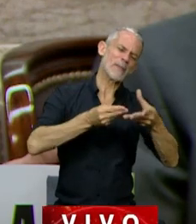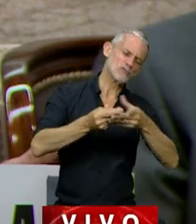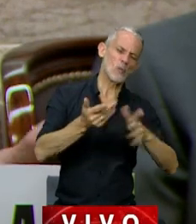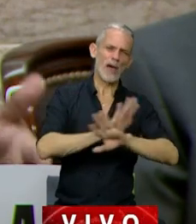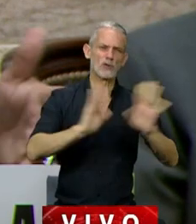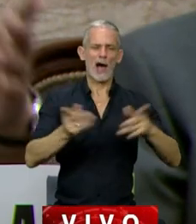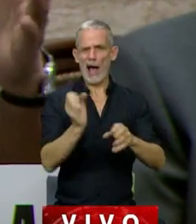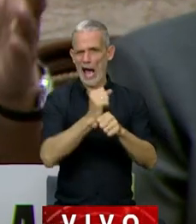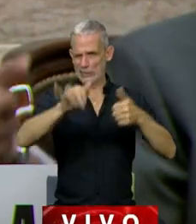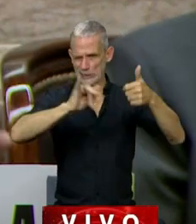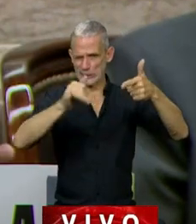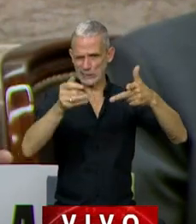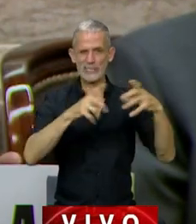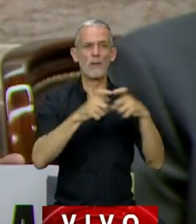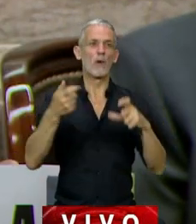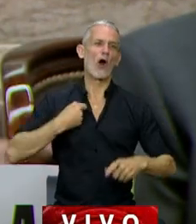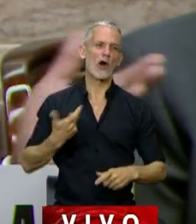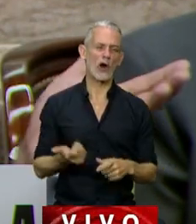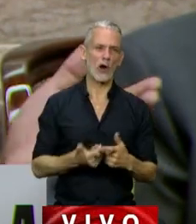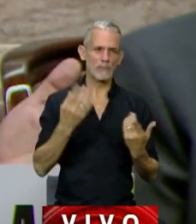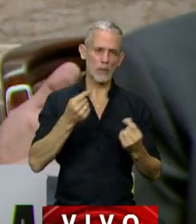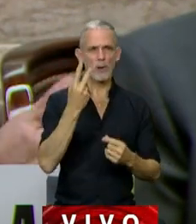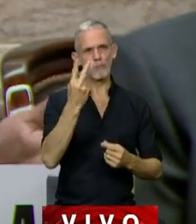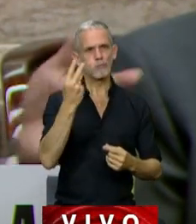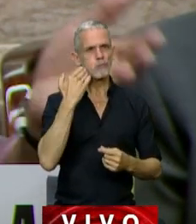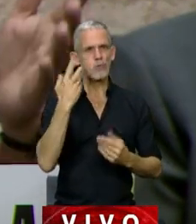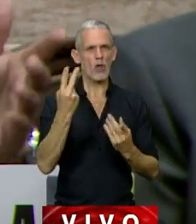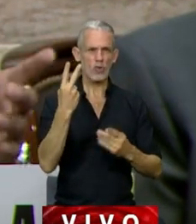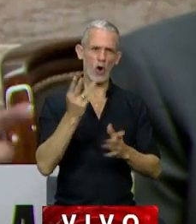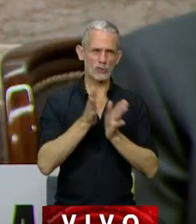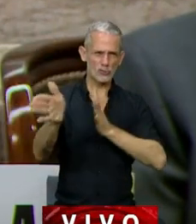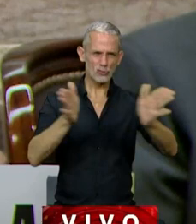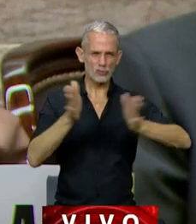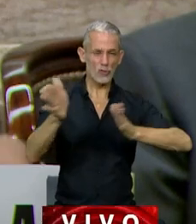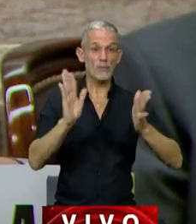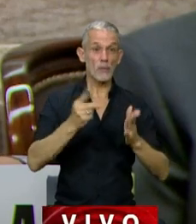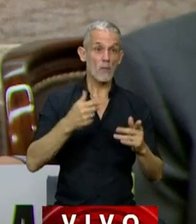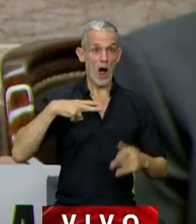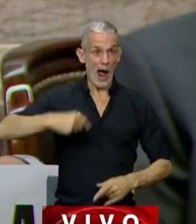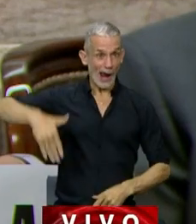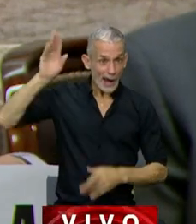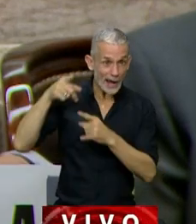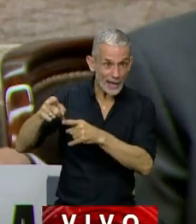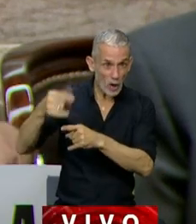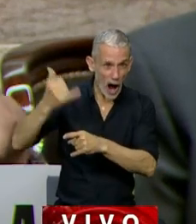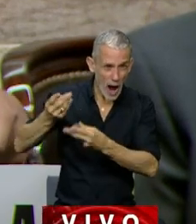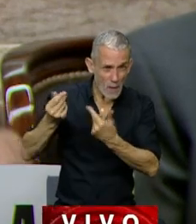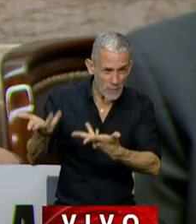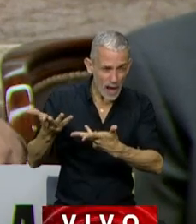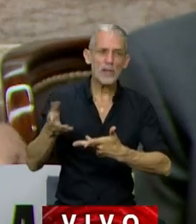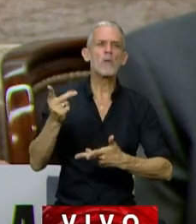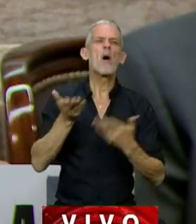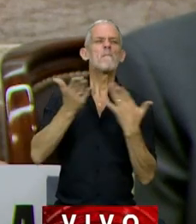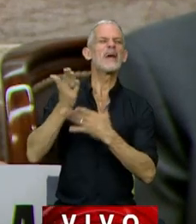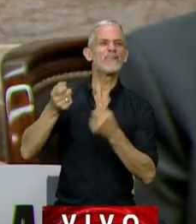ajuste. En una Argentina de la doble vara. De la doble vara porque los que más tienen son los que